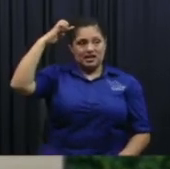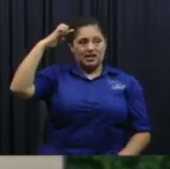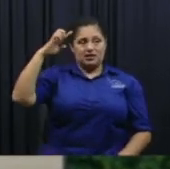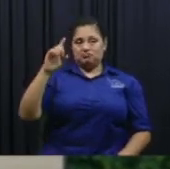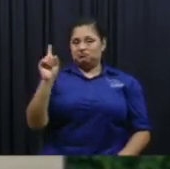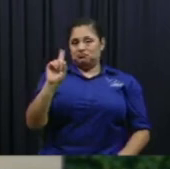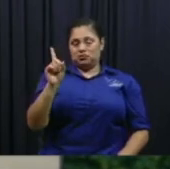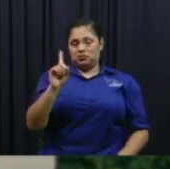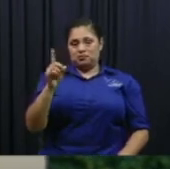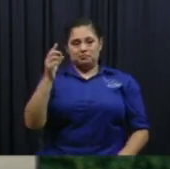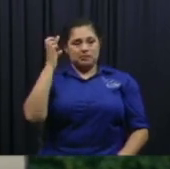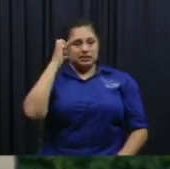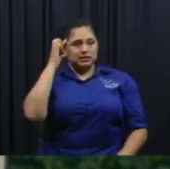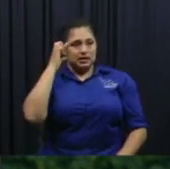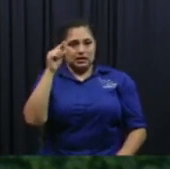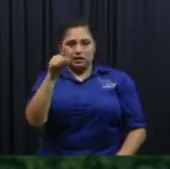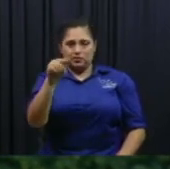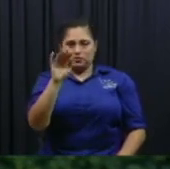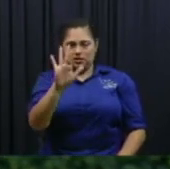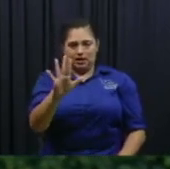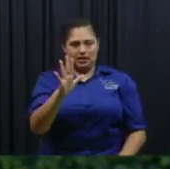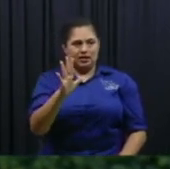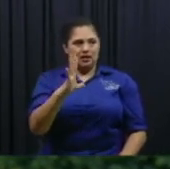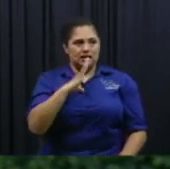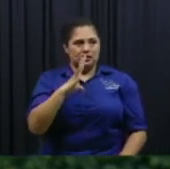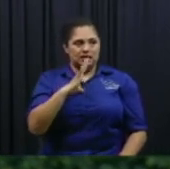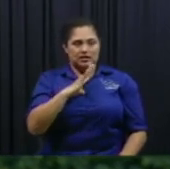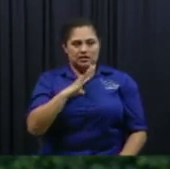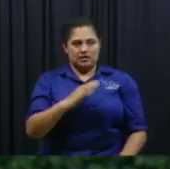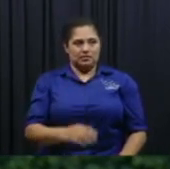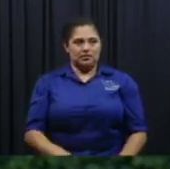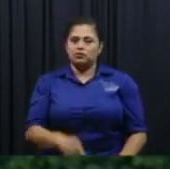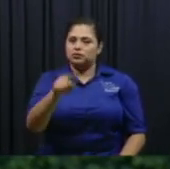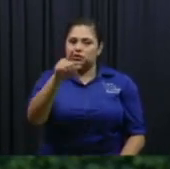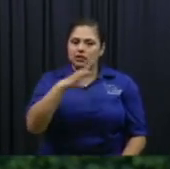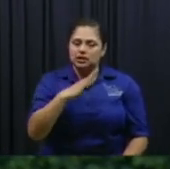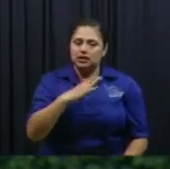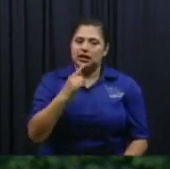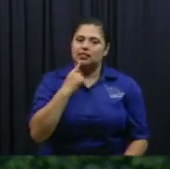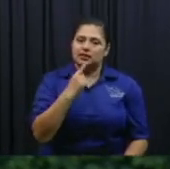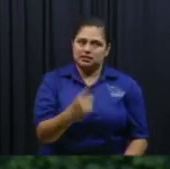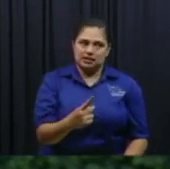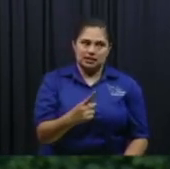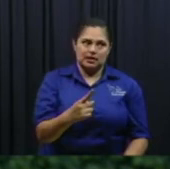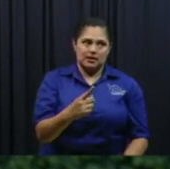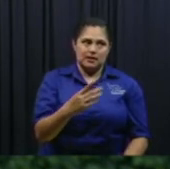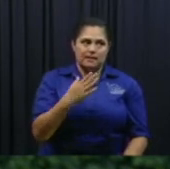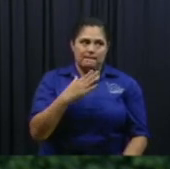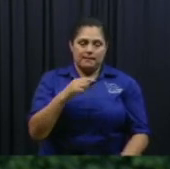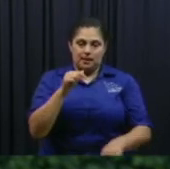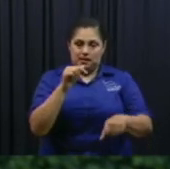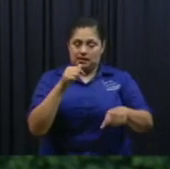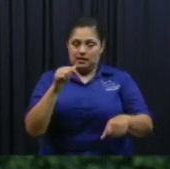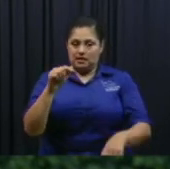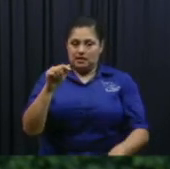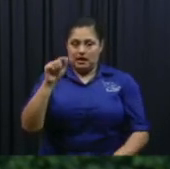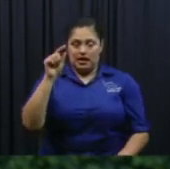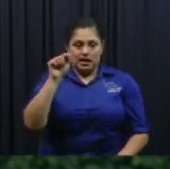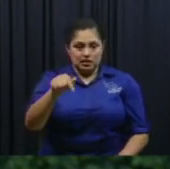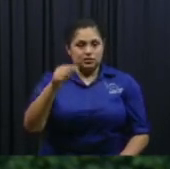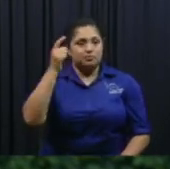voy a pensar que usted es el que tiene la usted lo que tiene que hacer es decir mi hora es tal